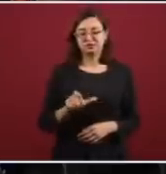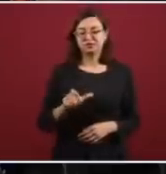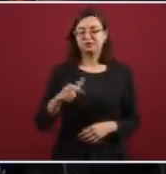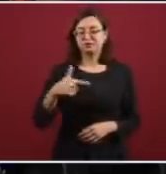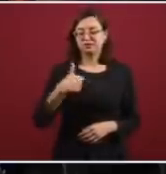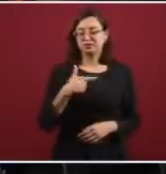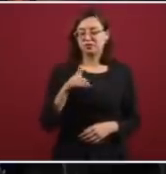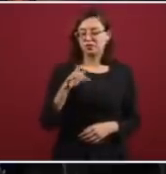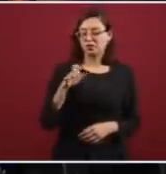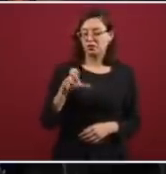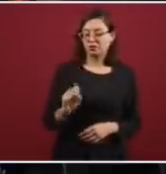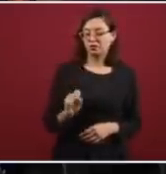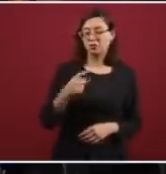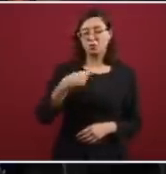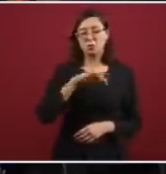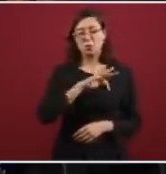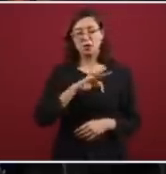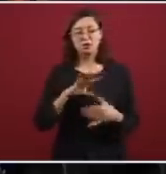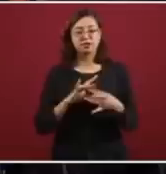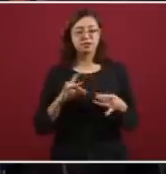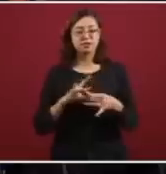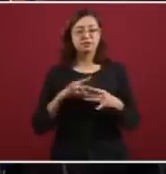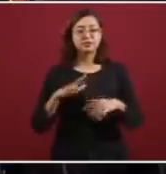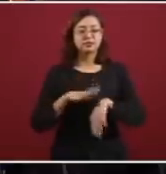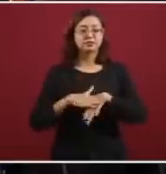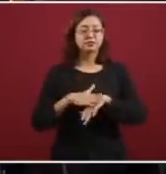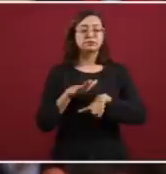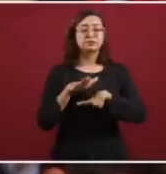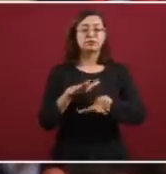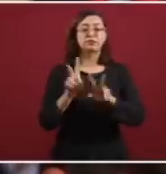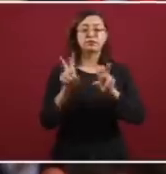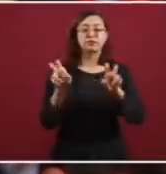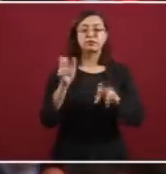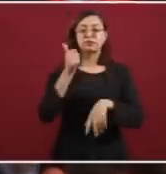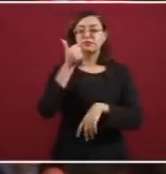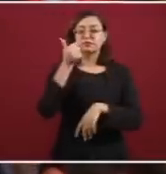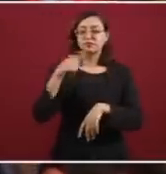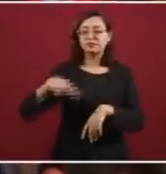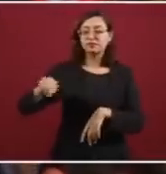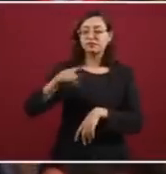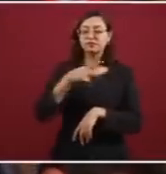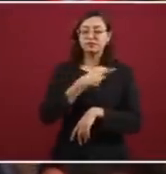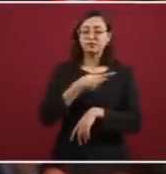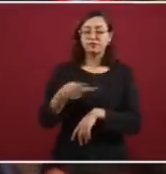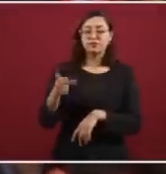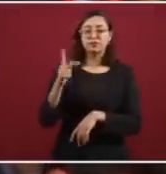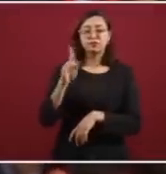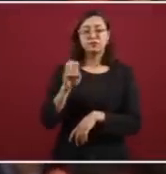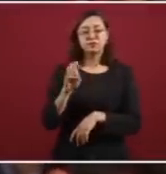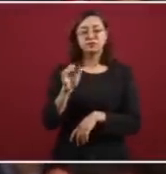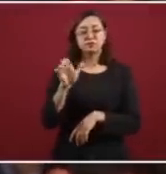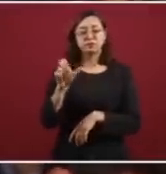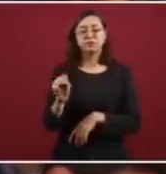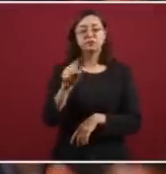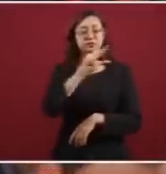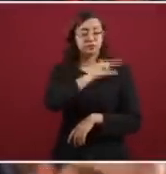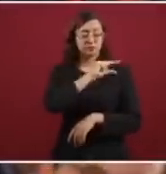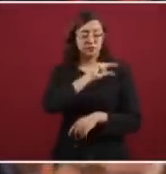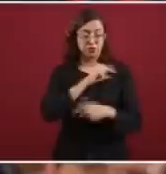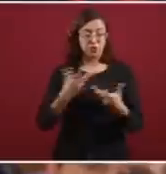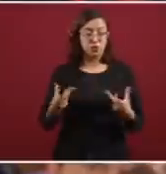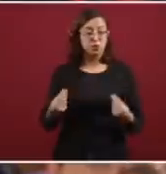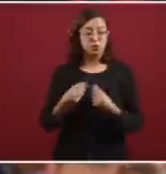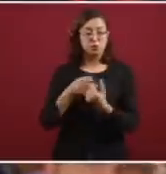preguntarle, presidente, si nos puede detallar un poco más sobre estas becas para los estudiantes de familias pobres. ¿Va a participar la iniciativa privada? ¿Cómo